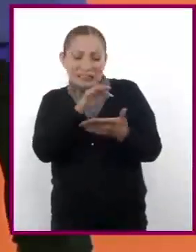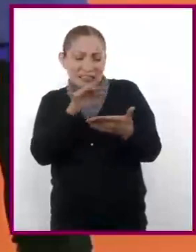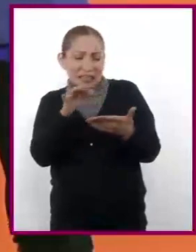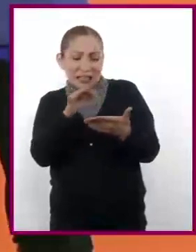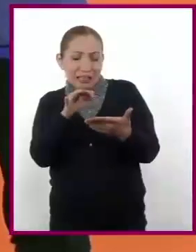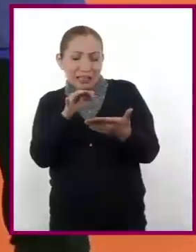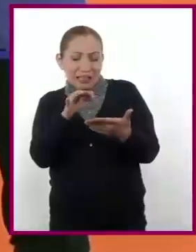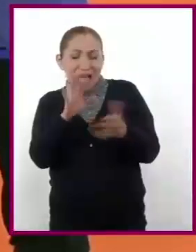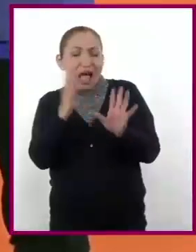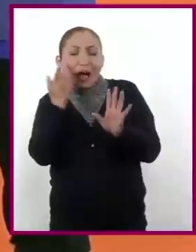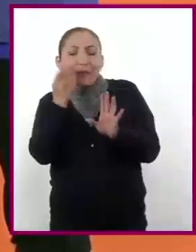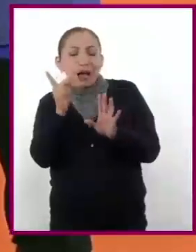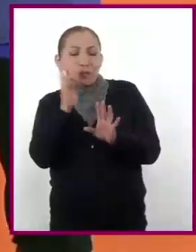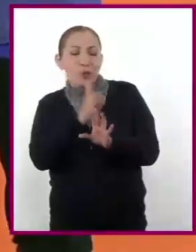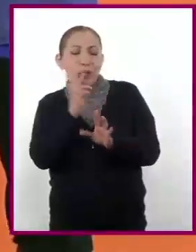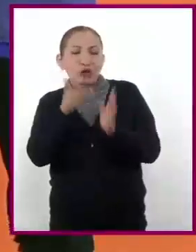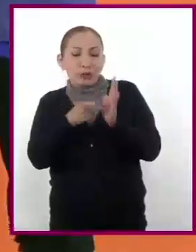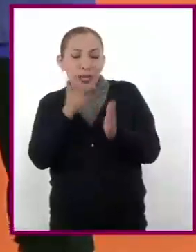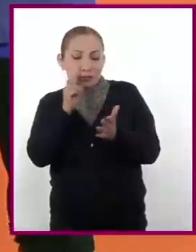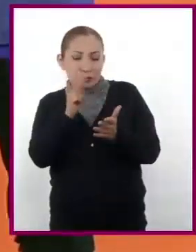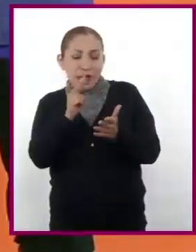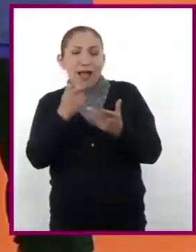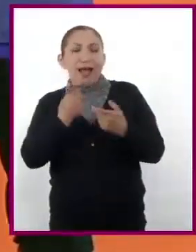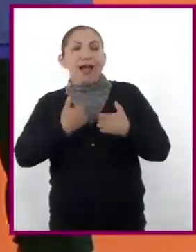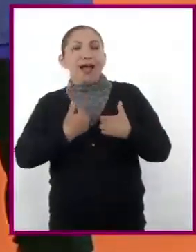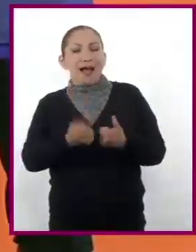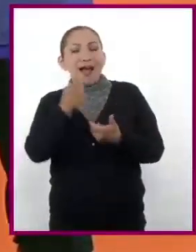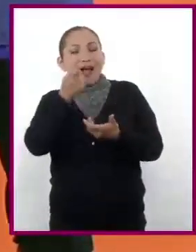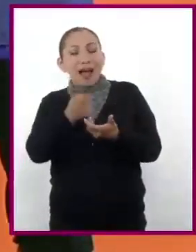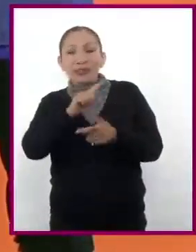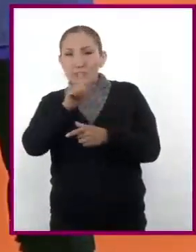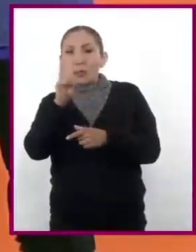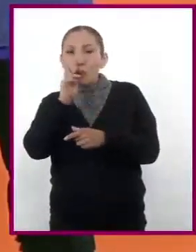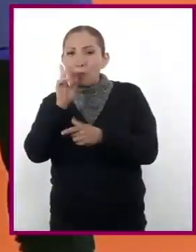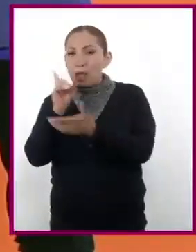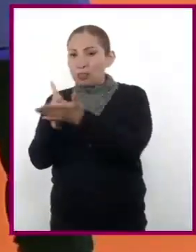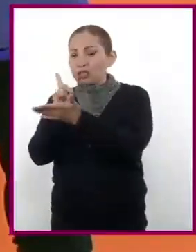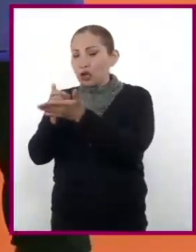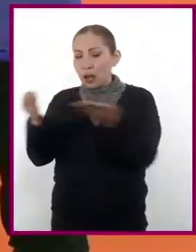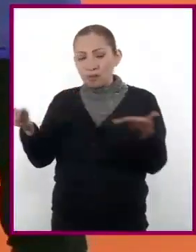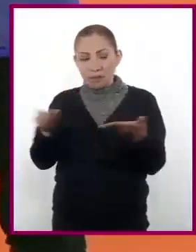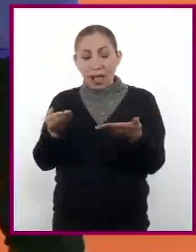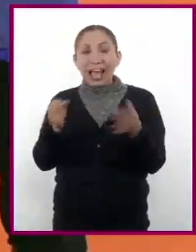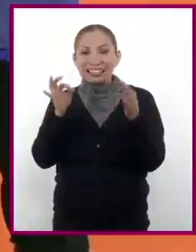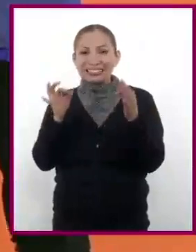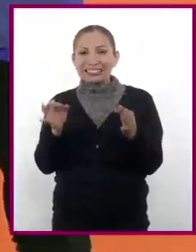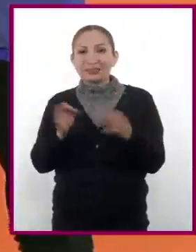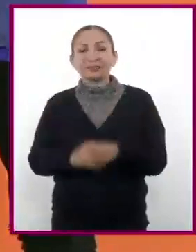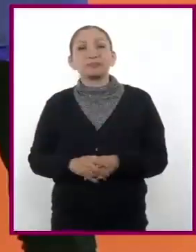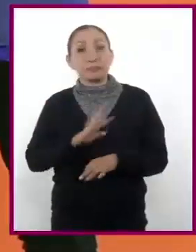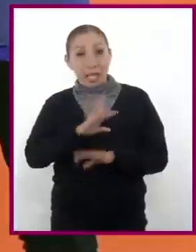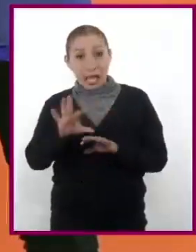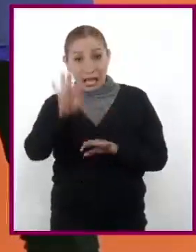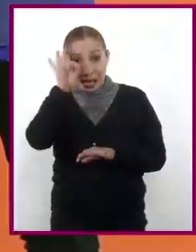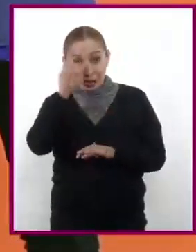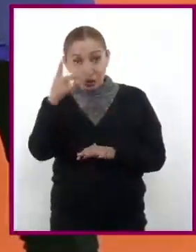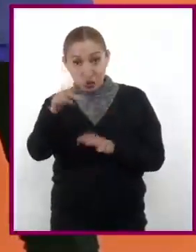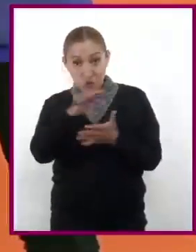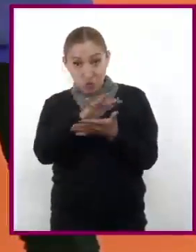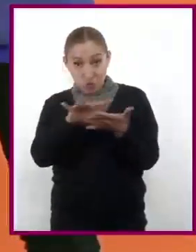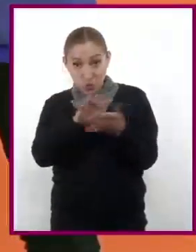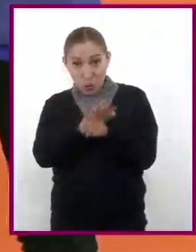y formar sus definiciones propias, las cuales pueden después verificar en el diccionario. ¿Ya eligieron su texto?